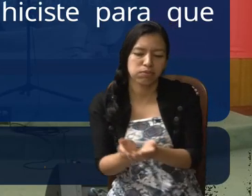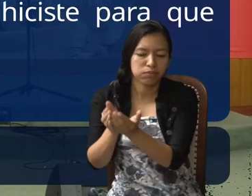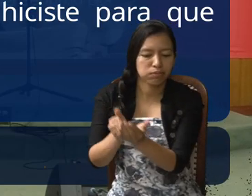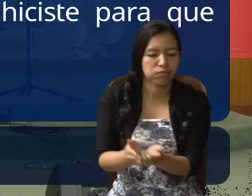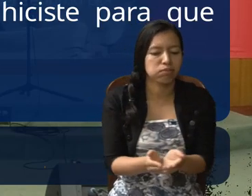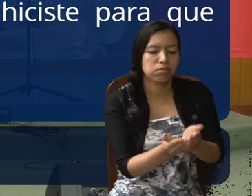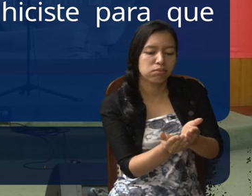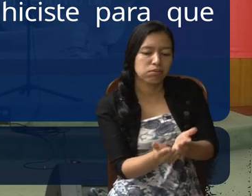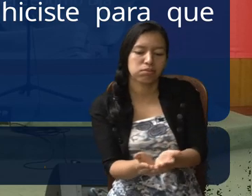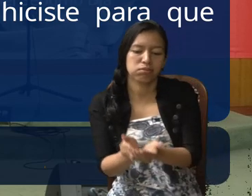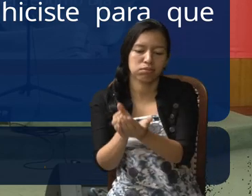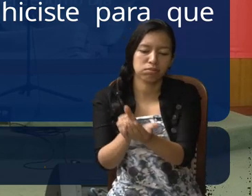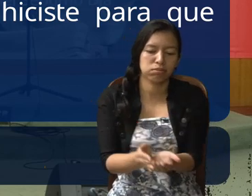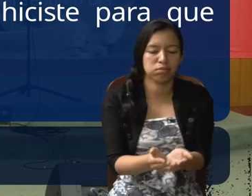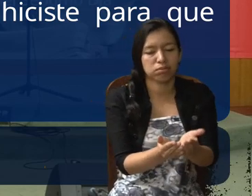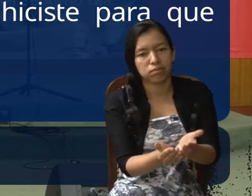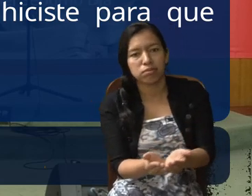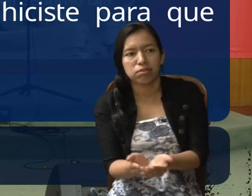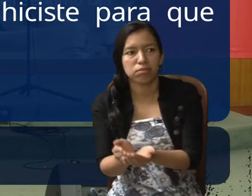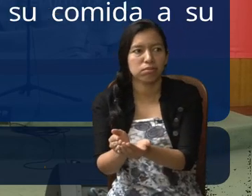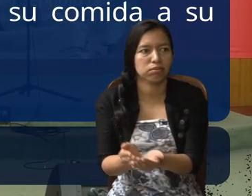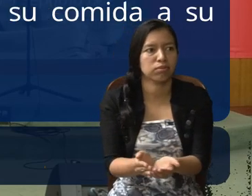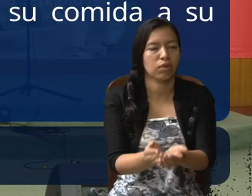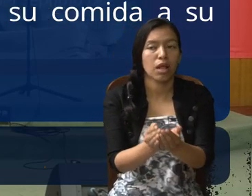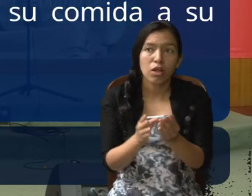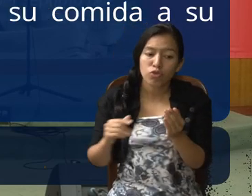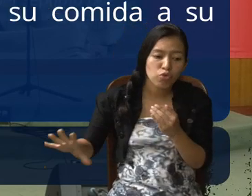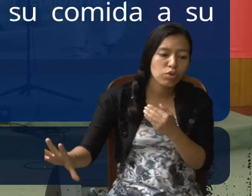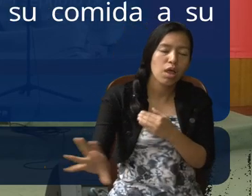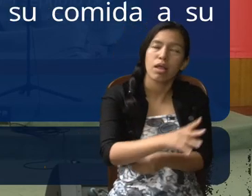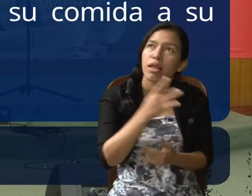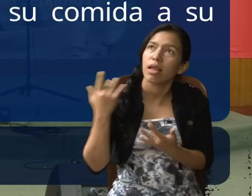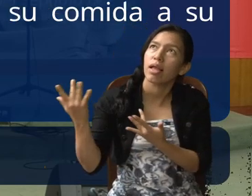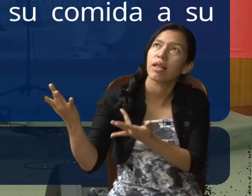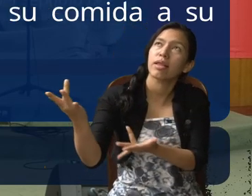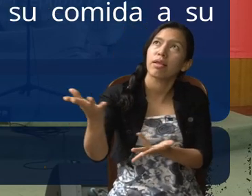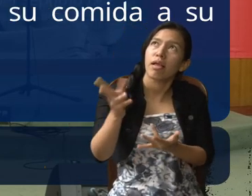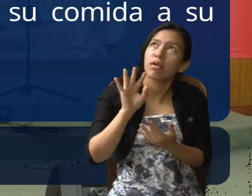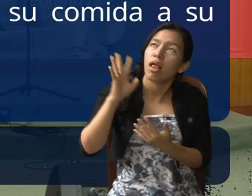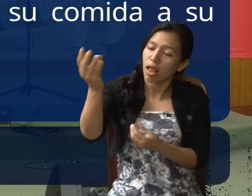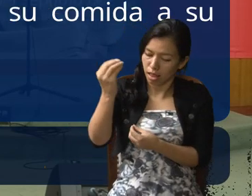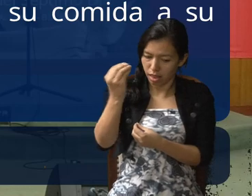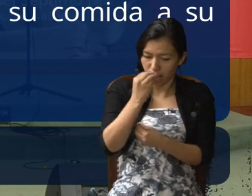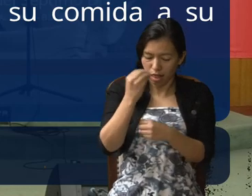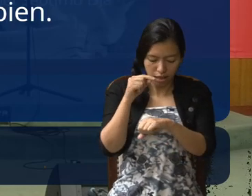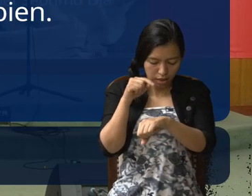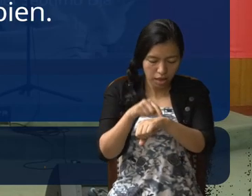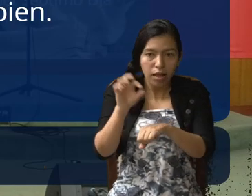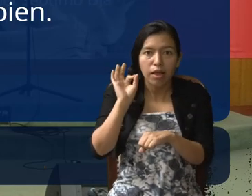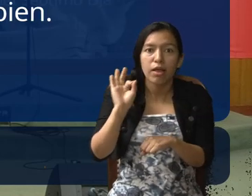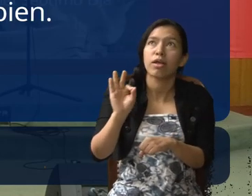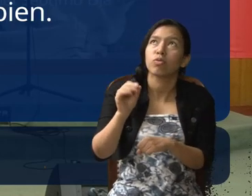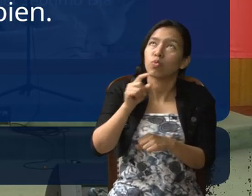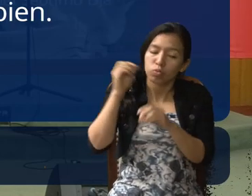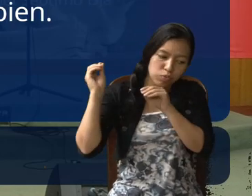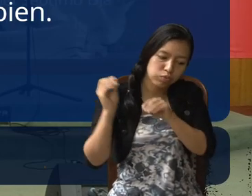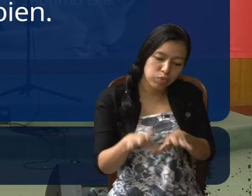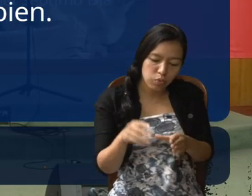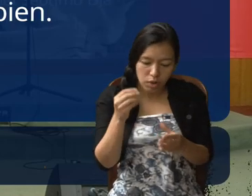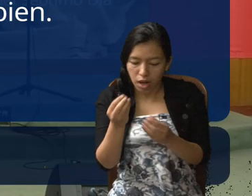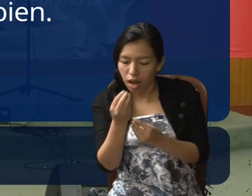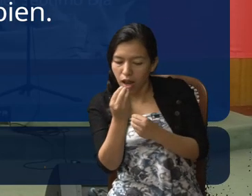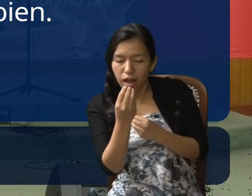que hiciste para que jugara en él. Todos esperan en ti para que les des la comida a su tiempo. Tú les das y ellos recogen.